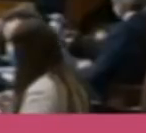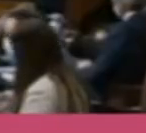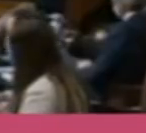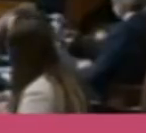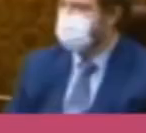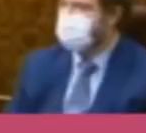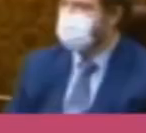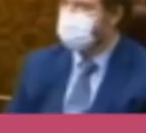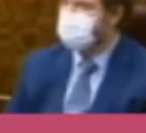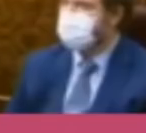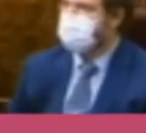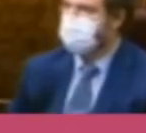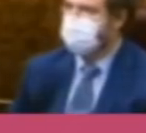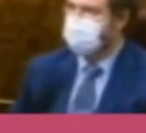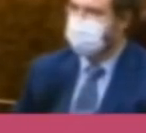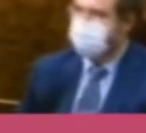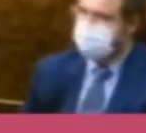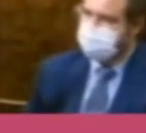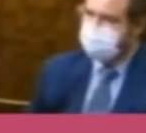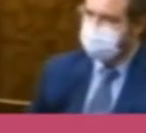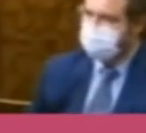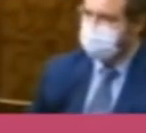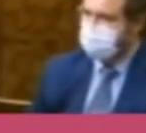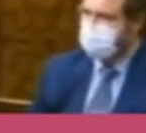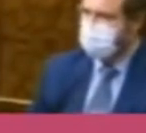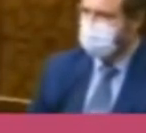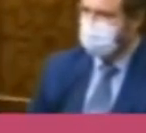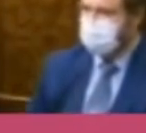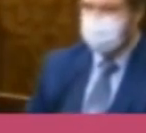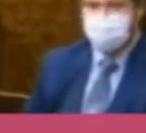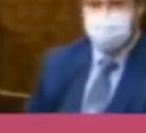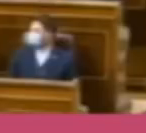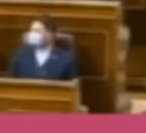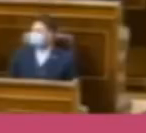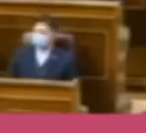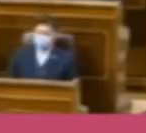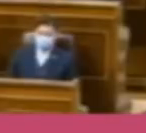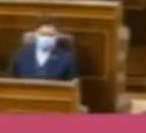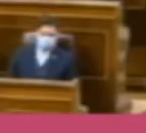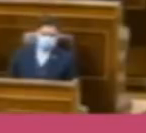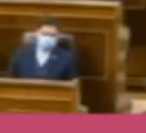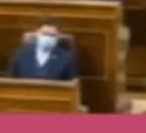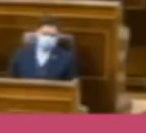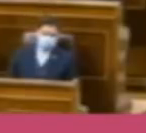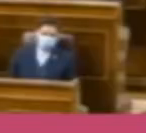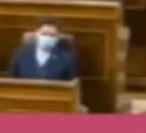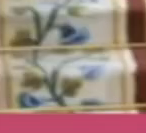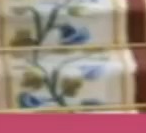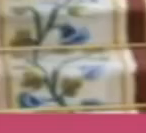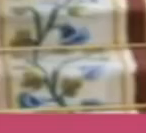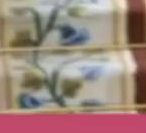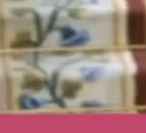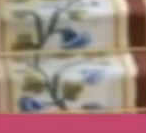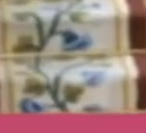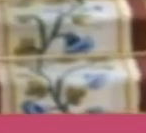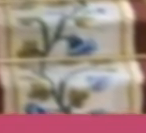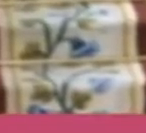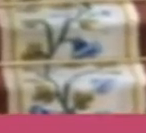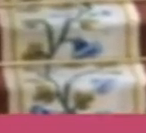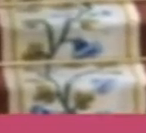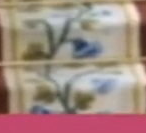hemos ido corriendo a la tribuna de prensa para verlo en directo y decir: madre mía, ¿qué va a decir ahora? ¿Qué va a soltar? Y cuando lo ha